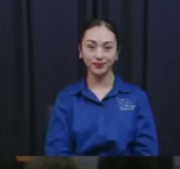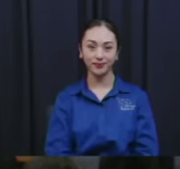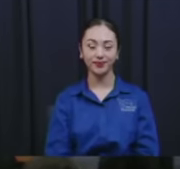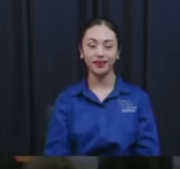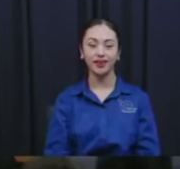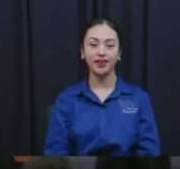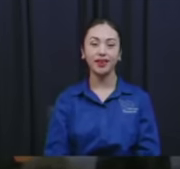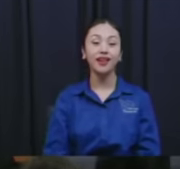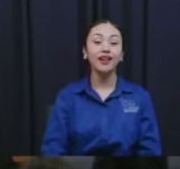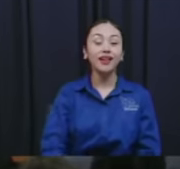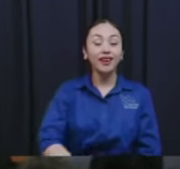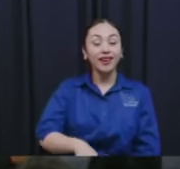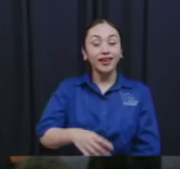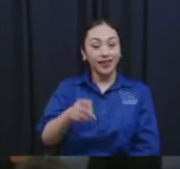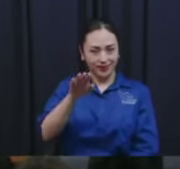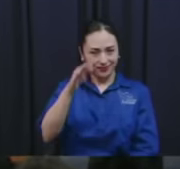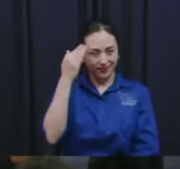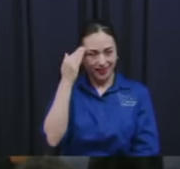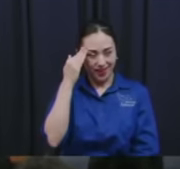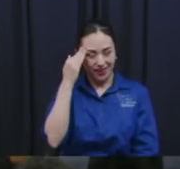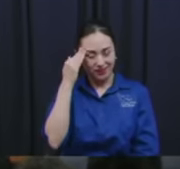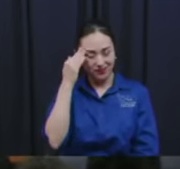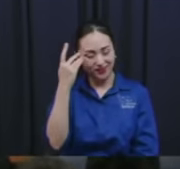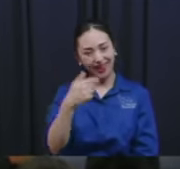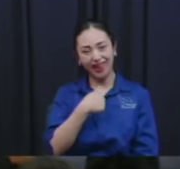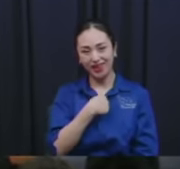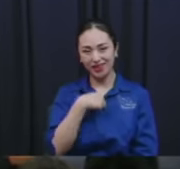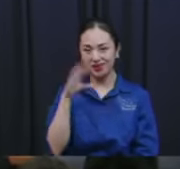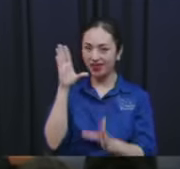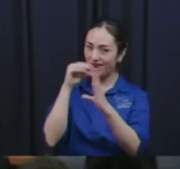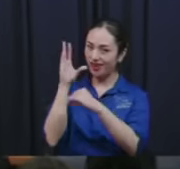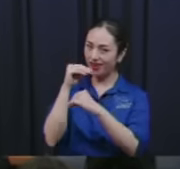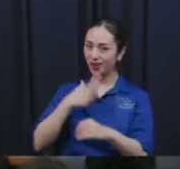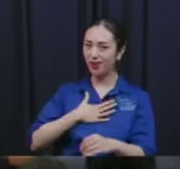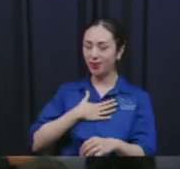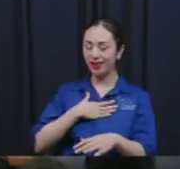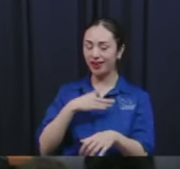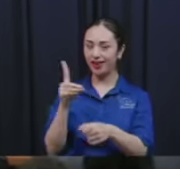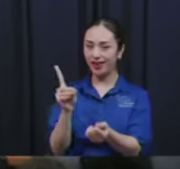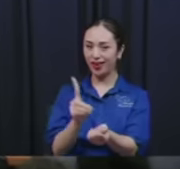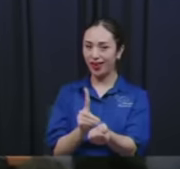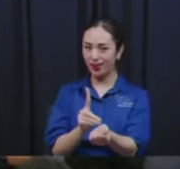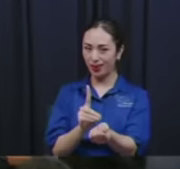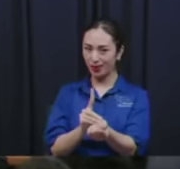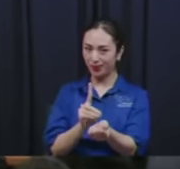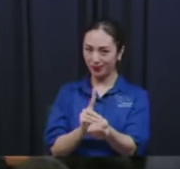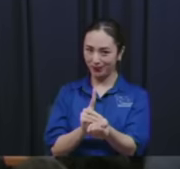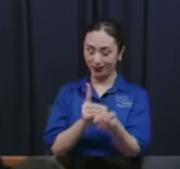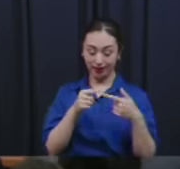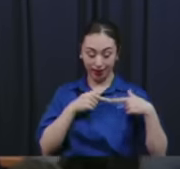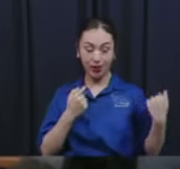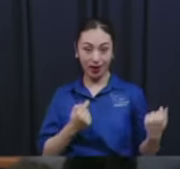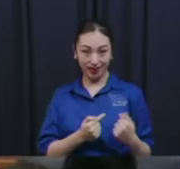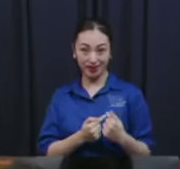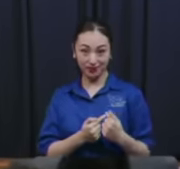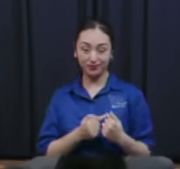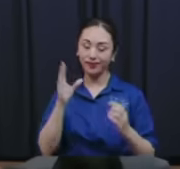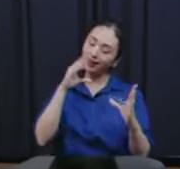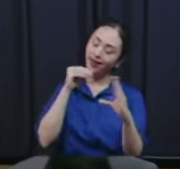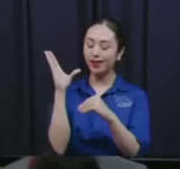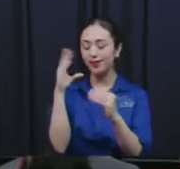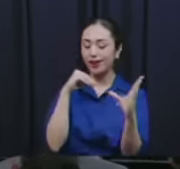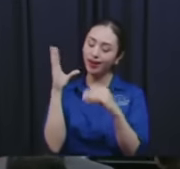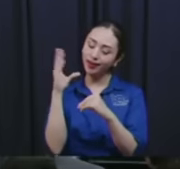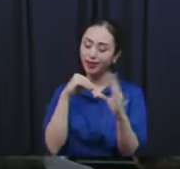platicando con el médico cardiólogo que que me atiende eh estaba platicando con él me estaba haciendo mis